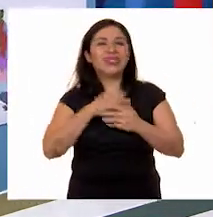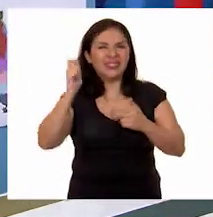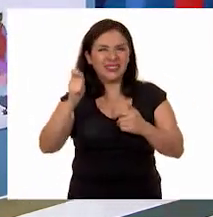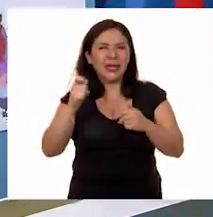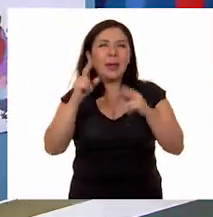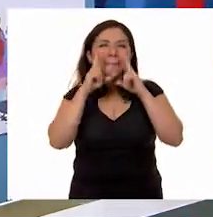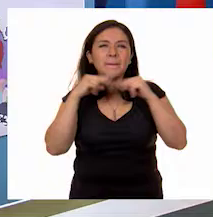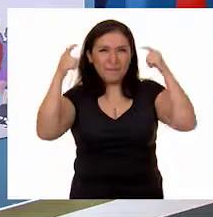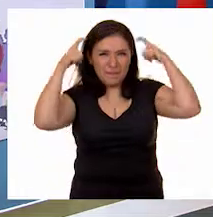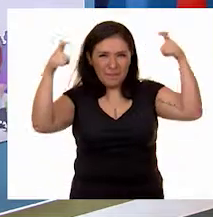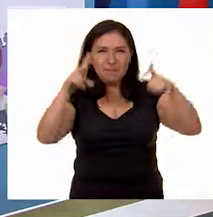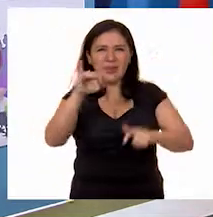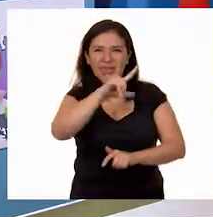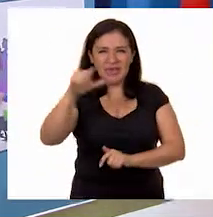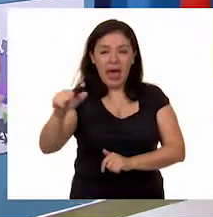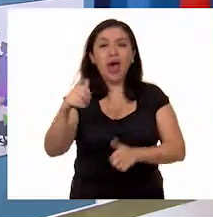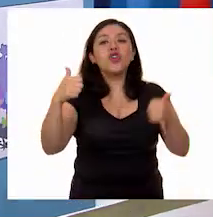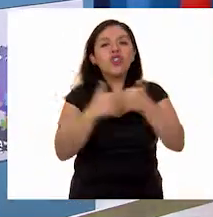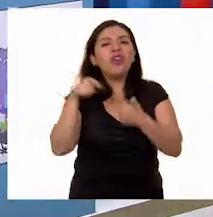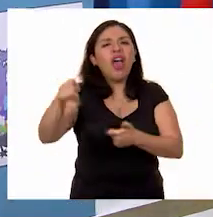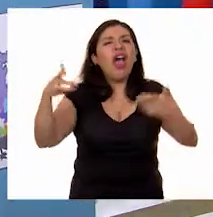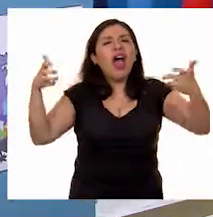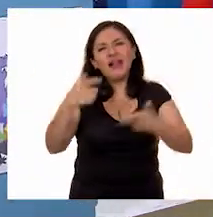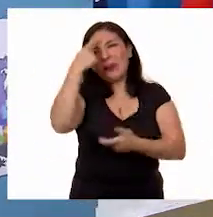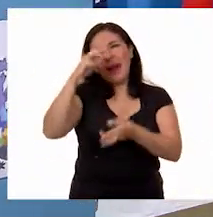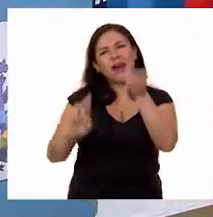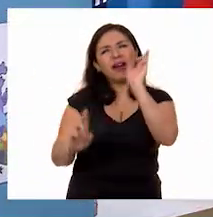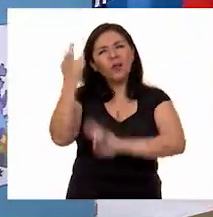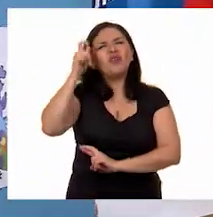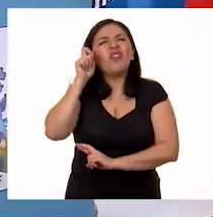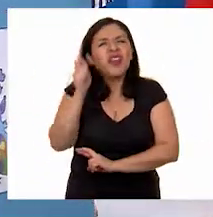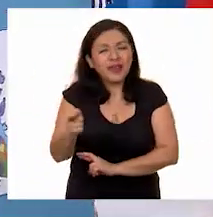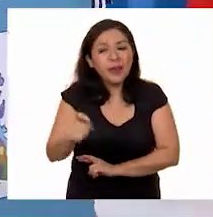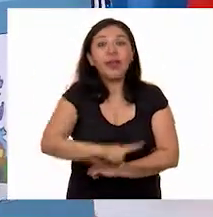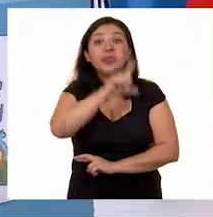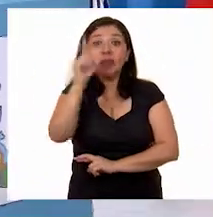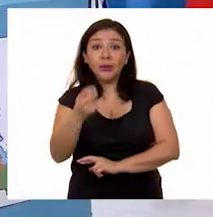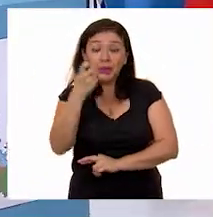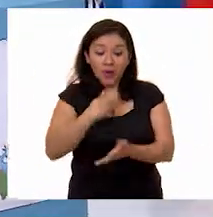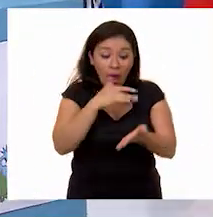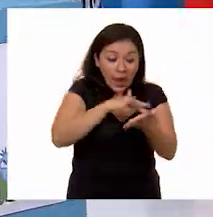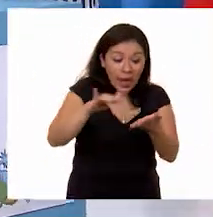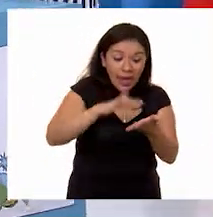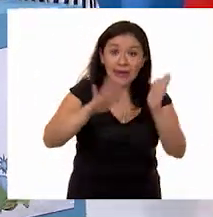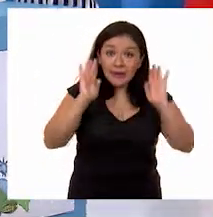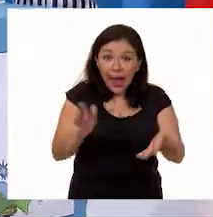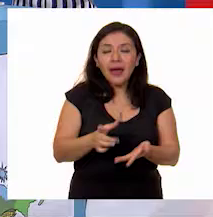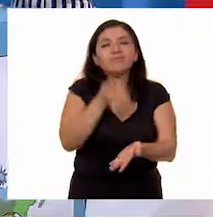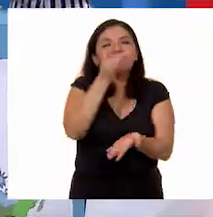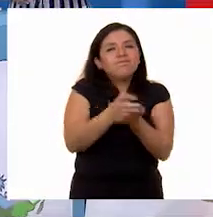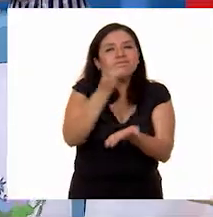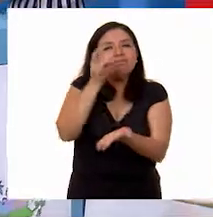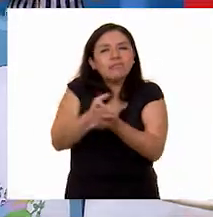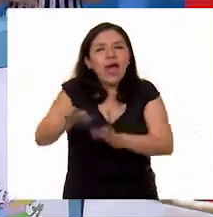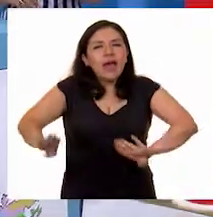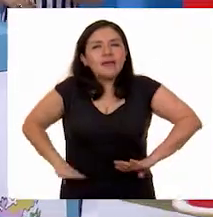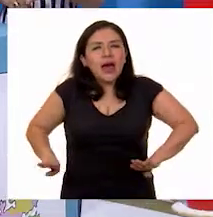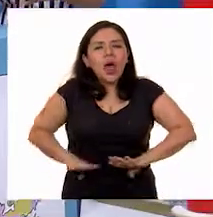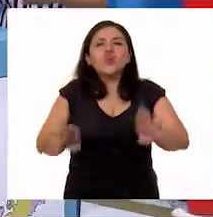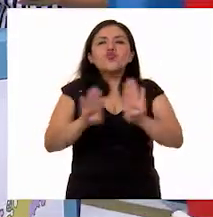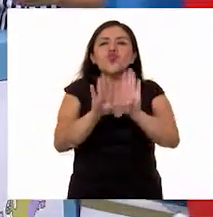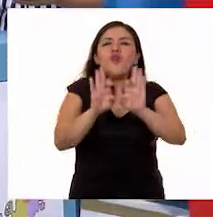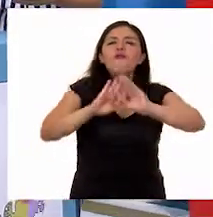Villa y del papel que desempeñó en la Revolución. Luego, a partir de la lectura, fuimos identificando las características de